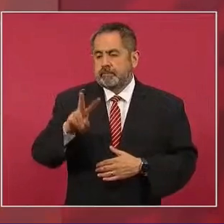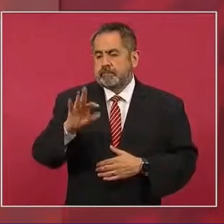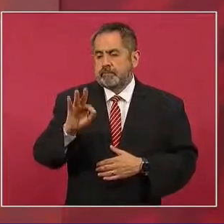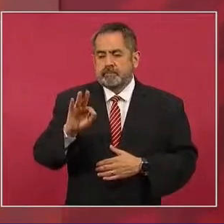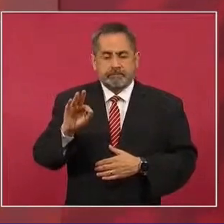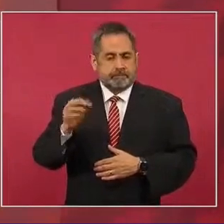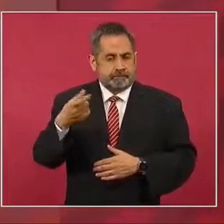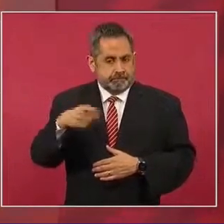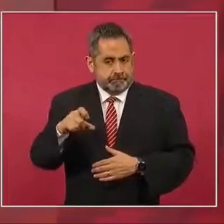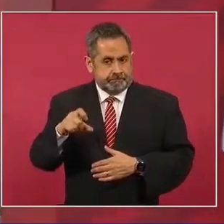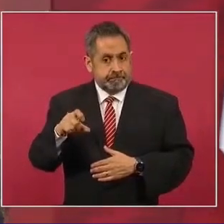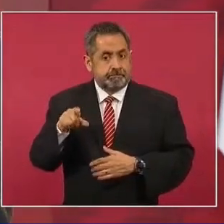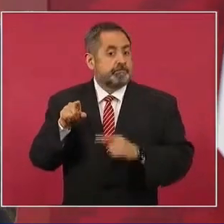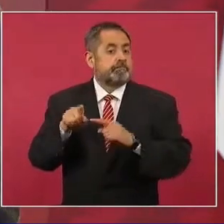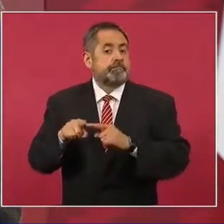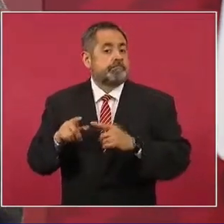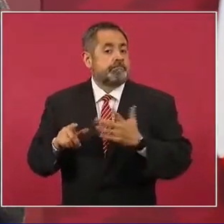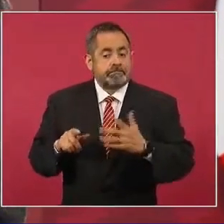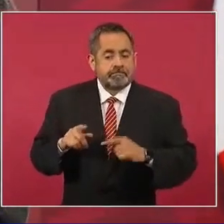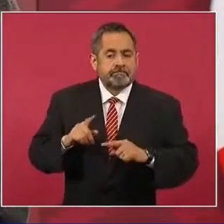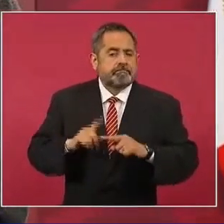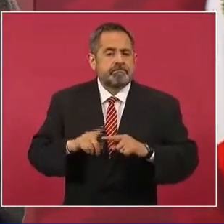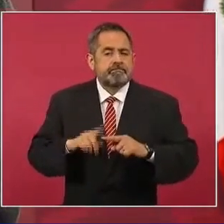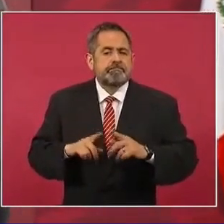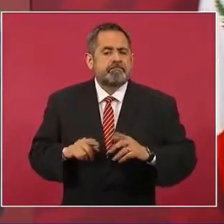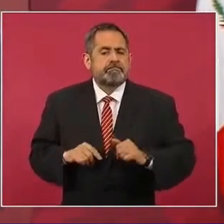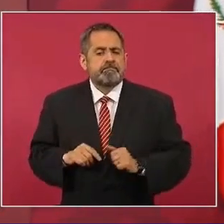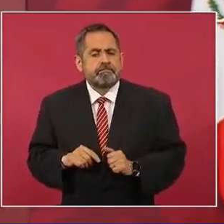y quienes tenían